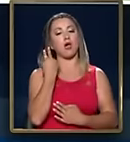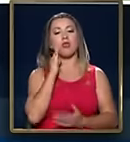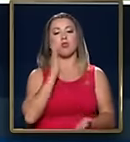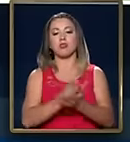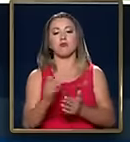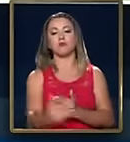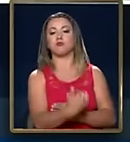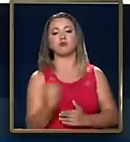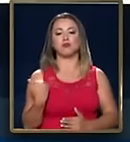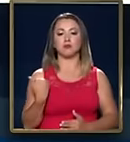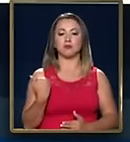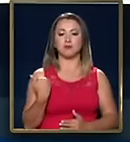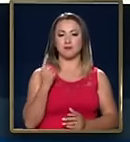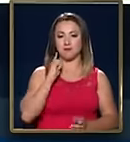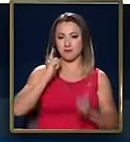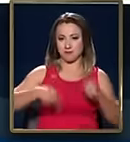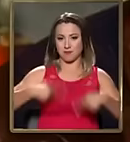güey.